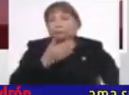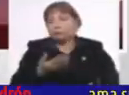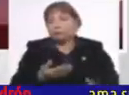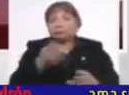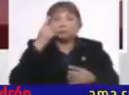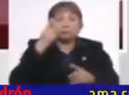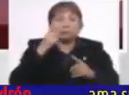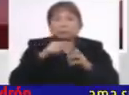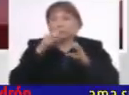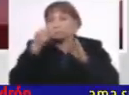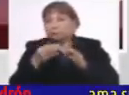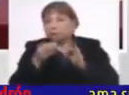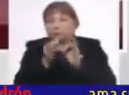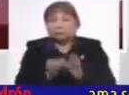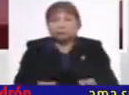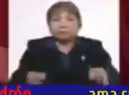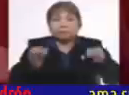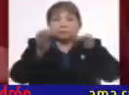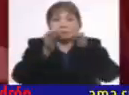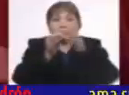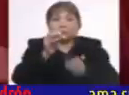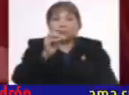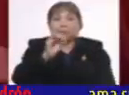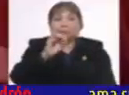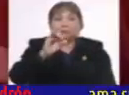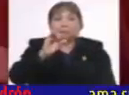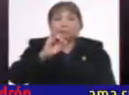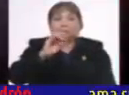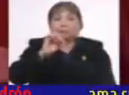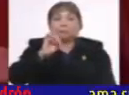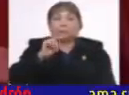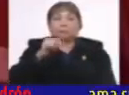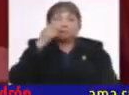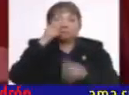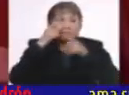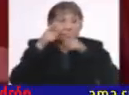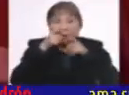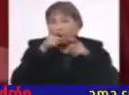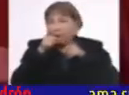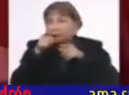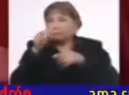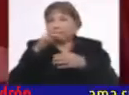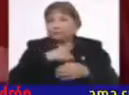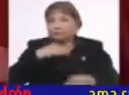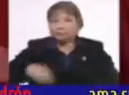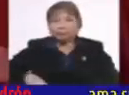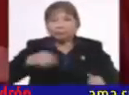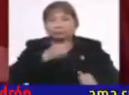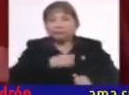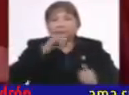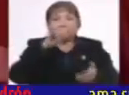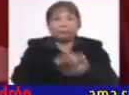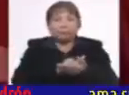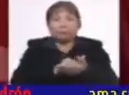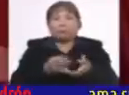y uno de ellos y quizá el más importante es la digimin la dirección de inteligencia del ministerio del interior que